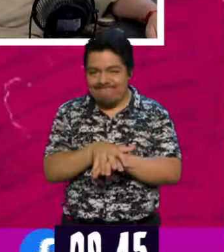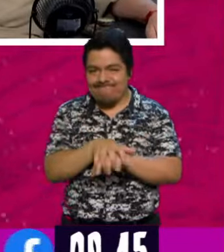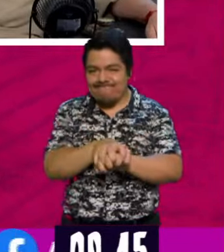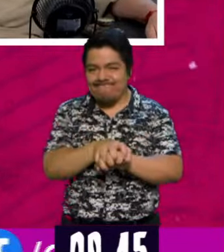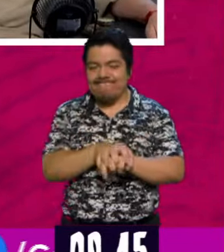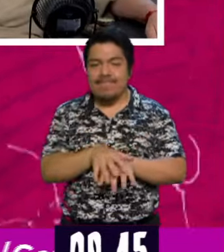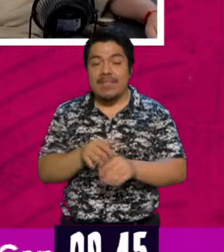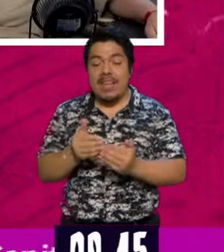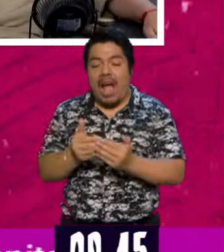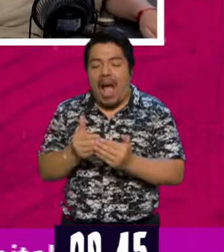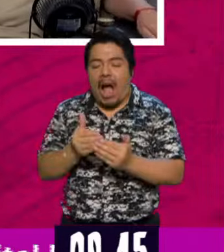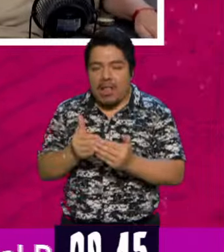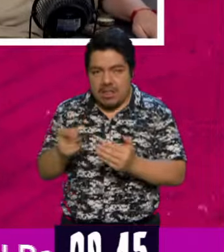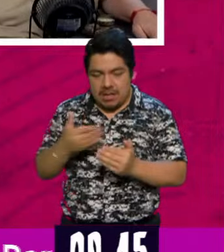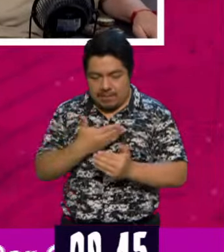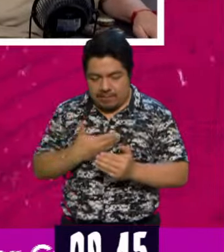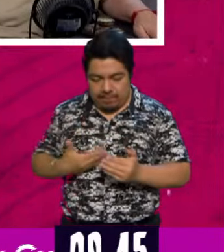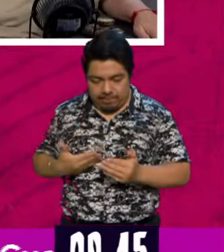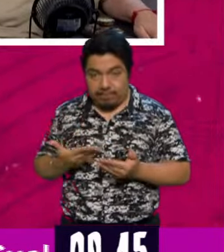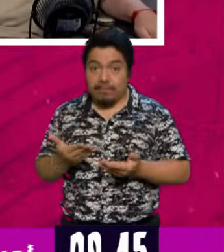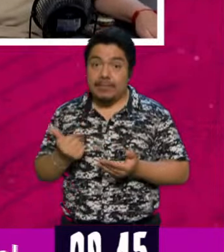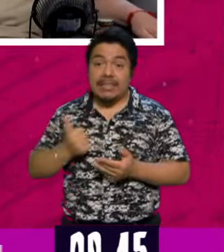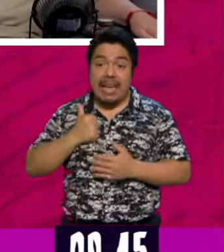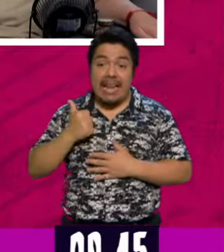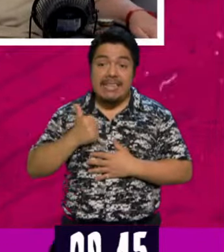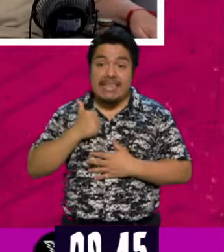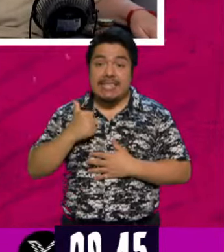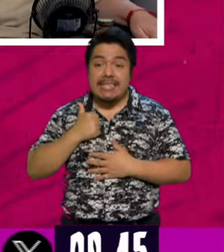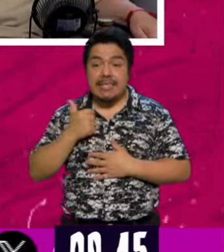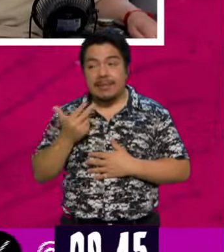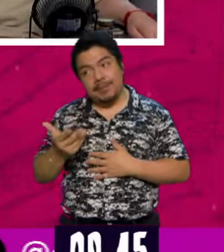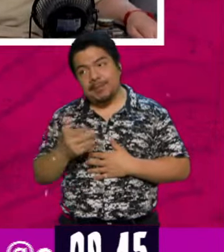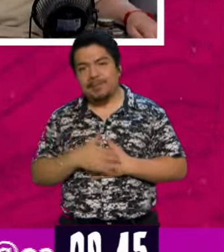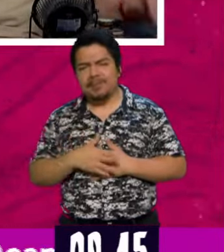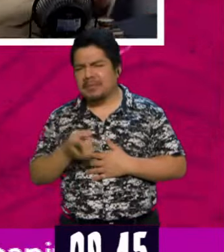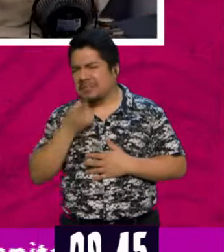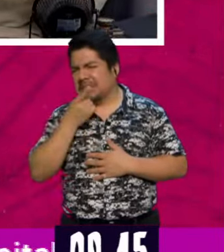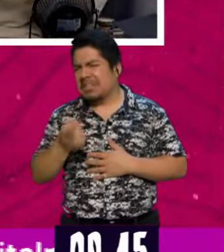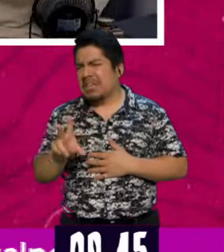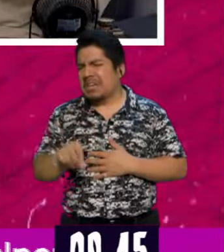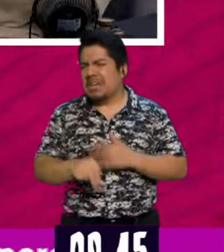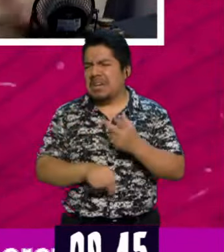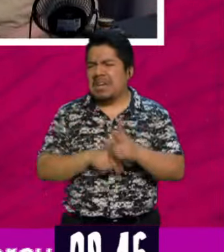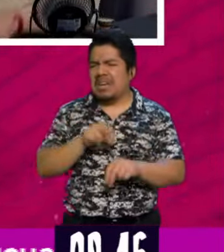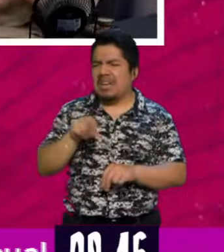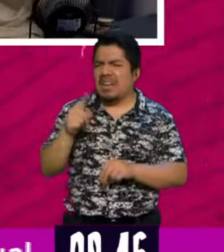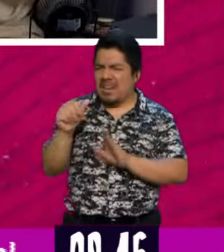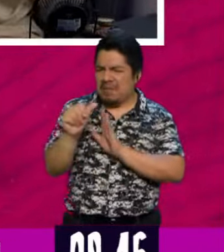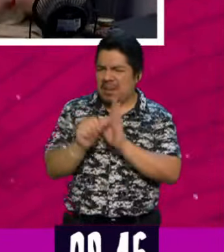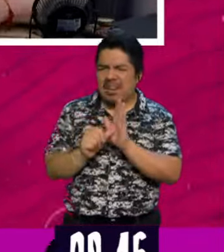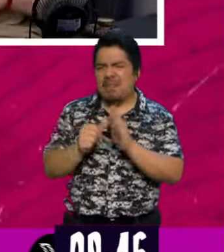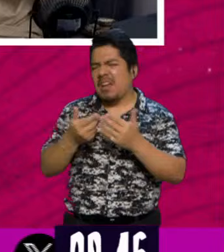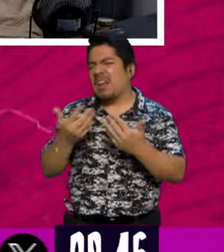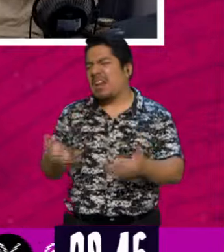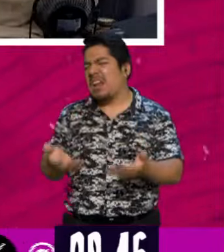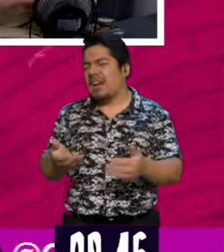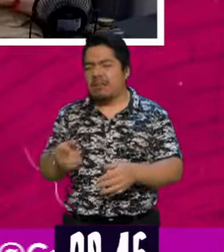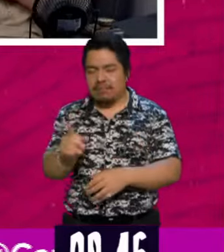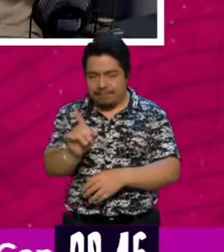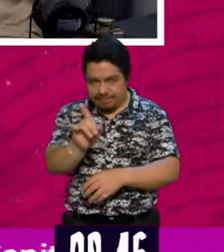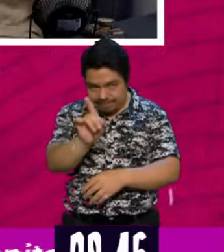que él deje la presidencia. Pues sí, aproveche ese mes, pero ¿qué crees? Me dicen que no, que el primer mes es un relajo, que